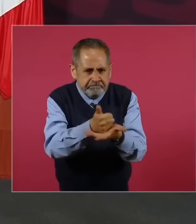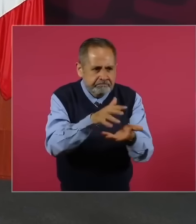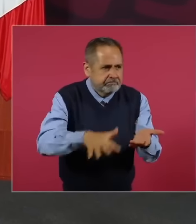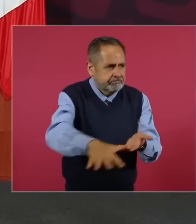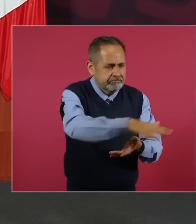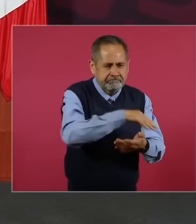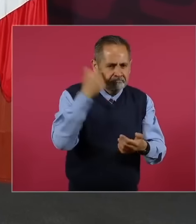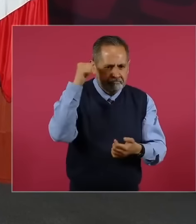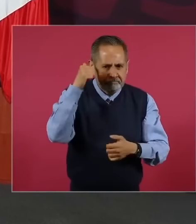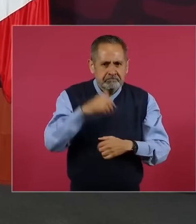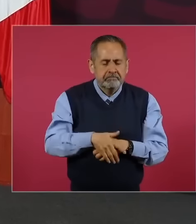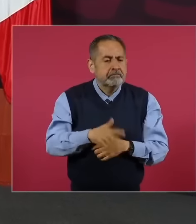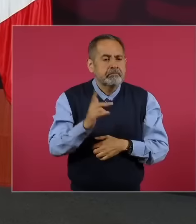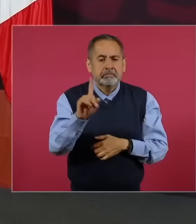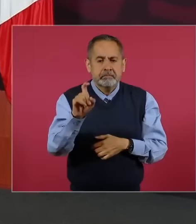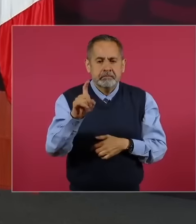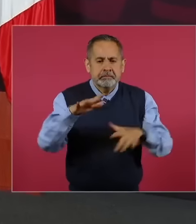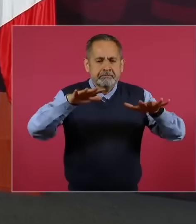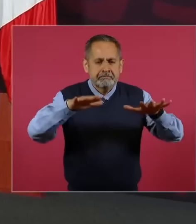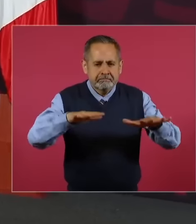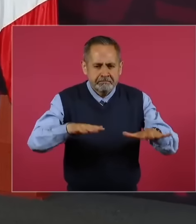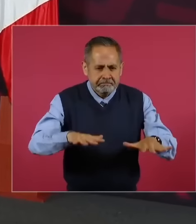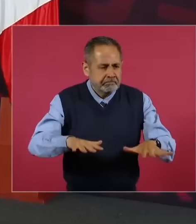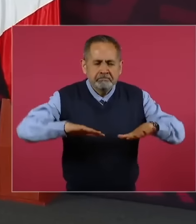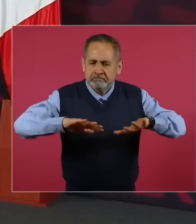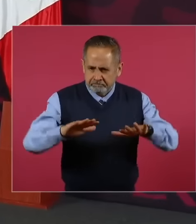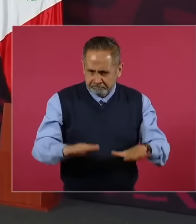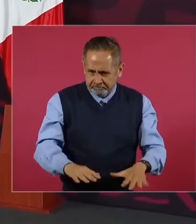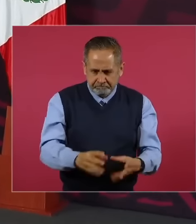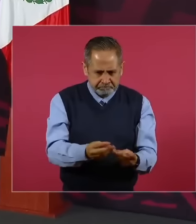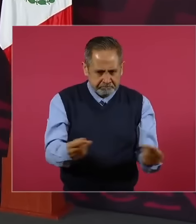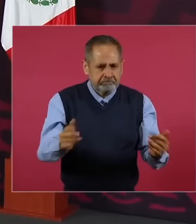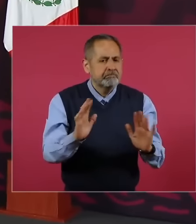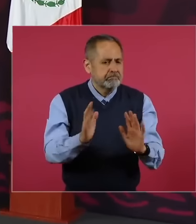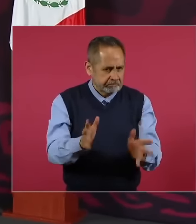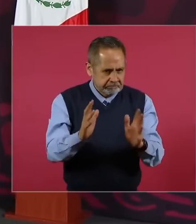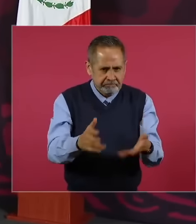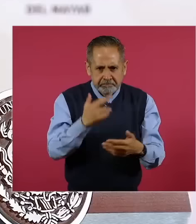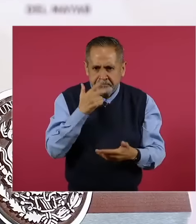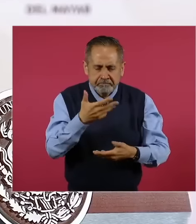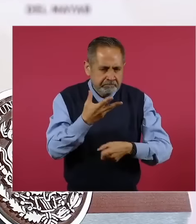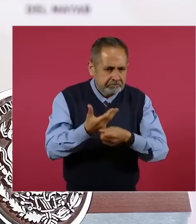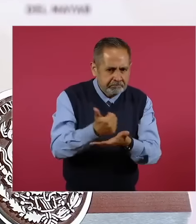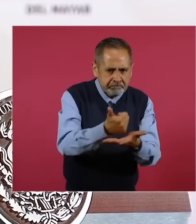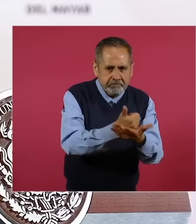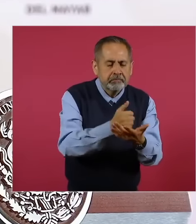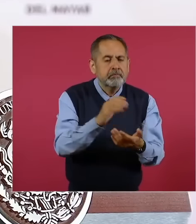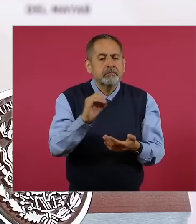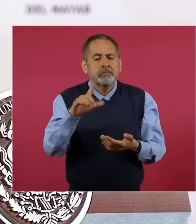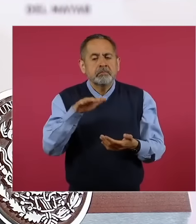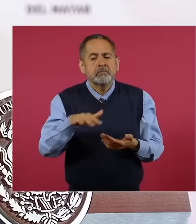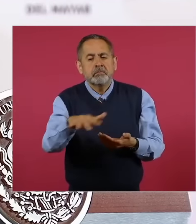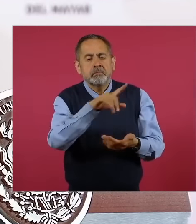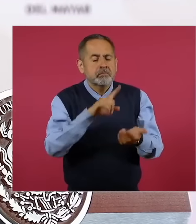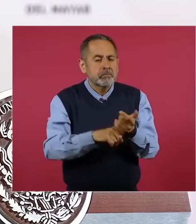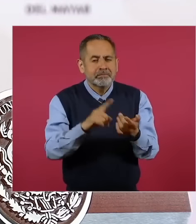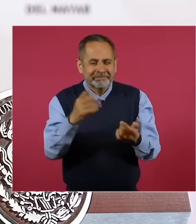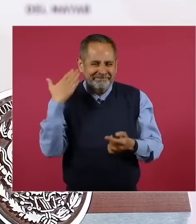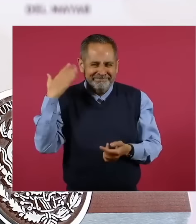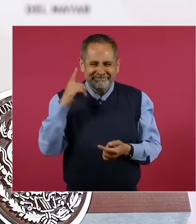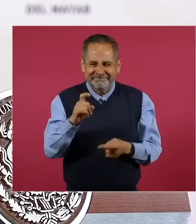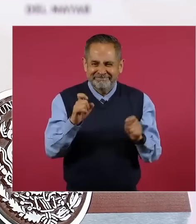Está bajando el agua, mejor dicho, ya bajó el agua en las colonias